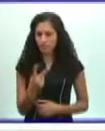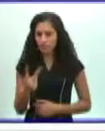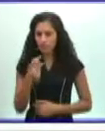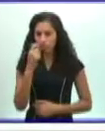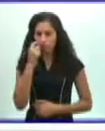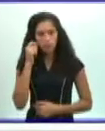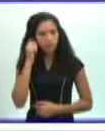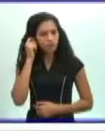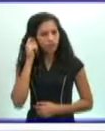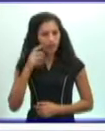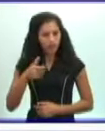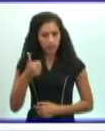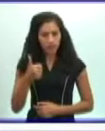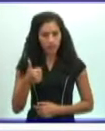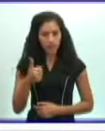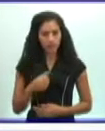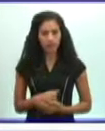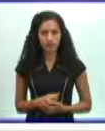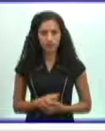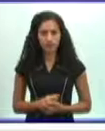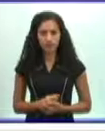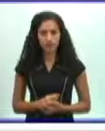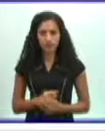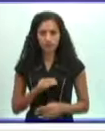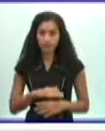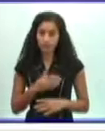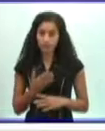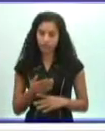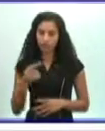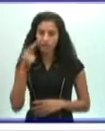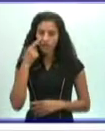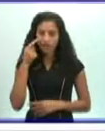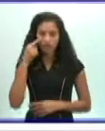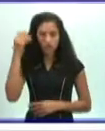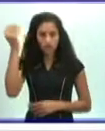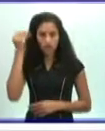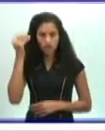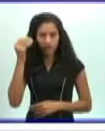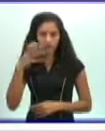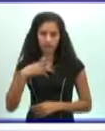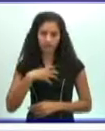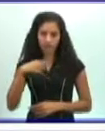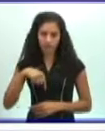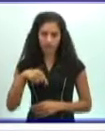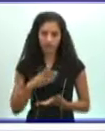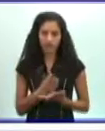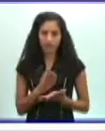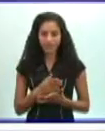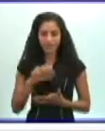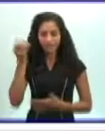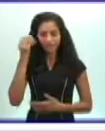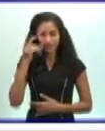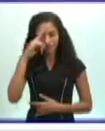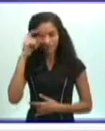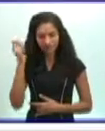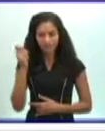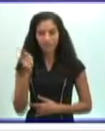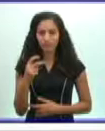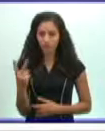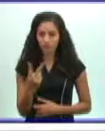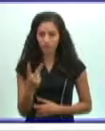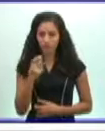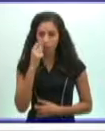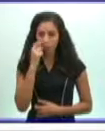razón? Por los conocimientos que ya has adquirido hoy, sabes que sí, que ambos tienen